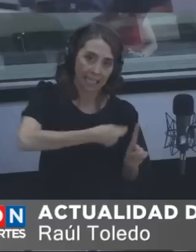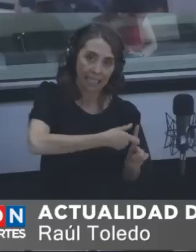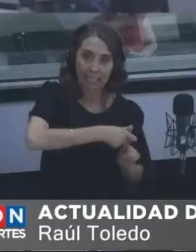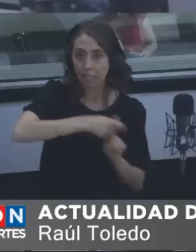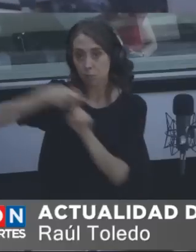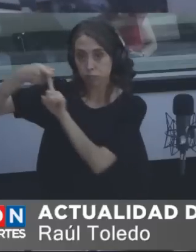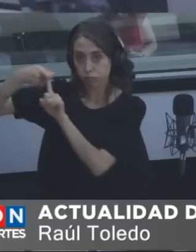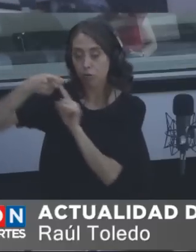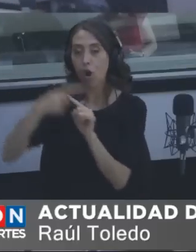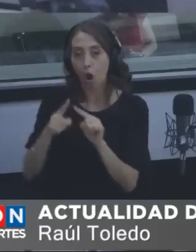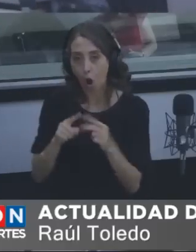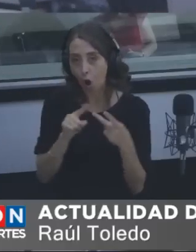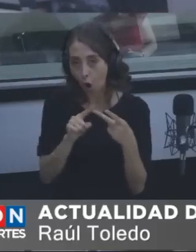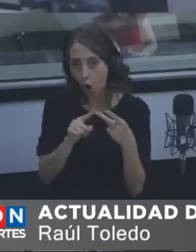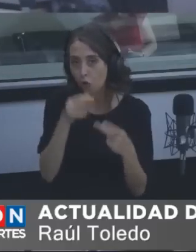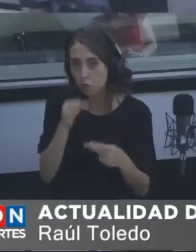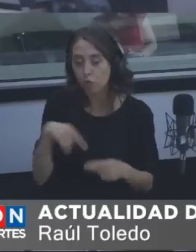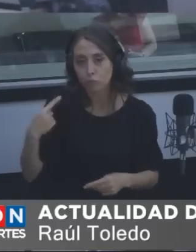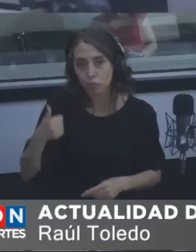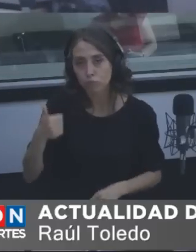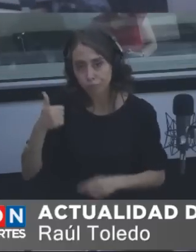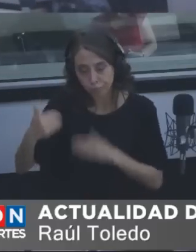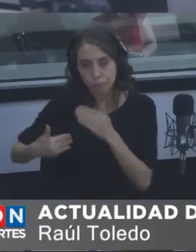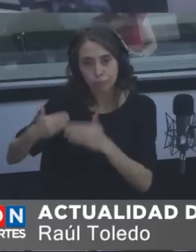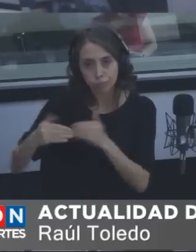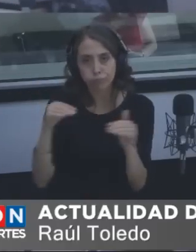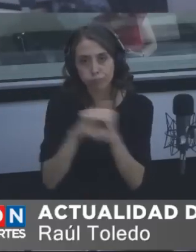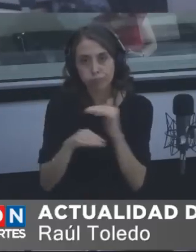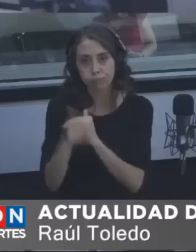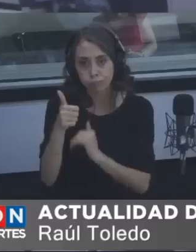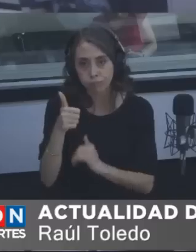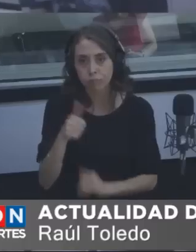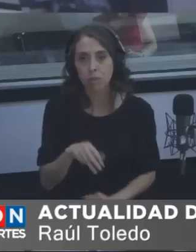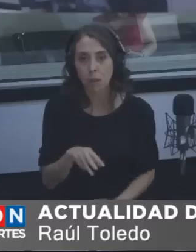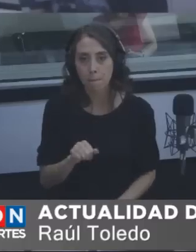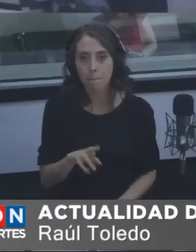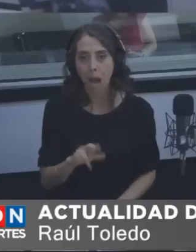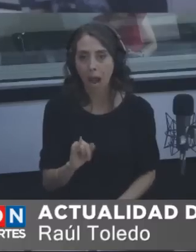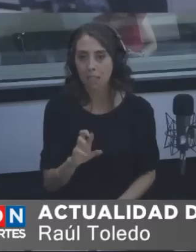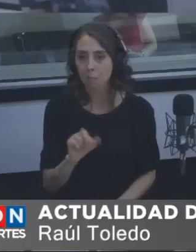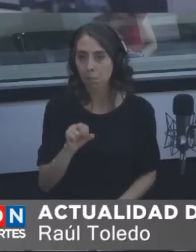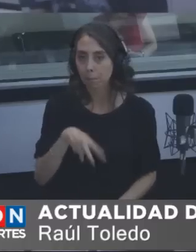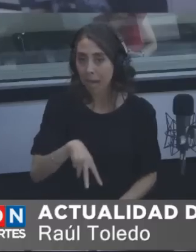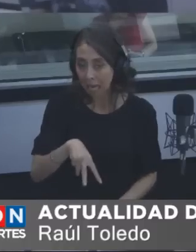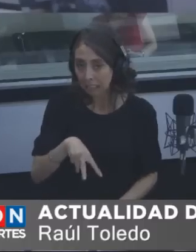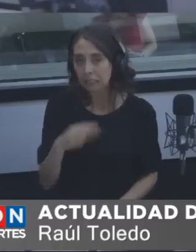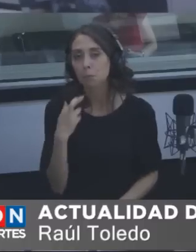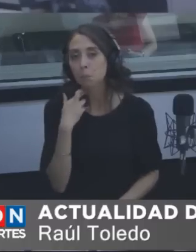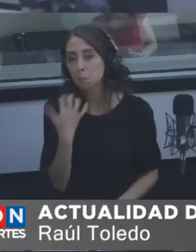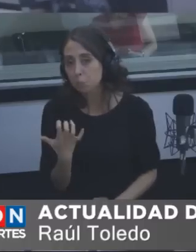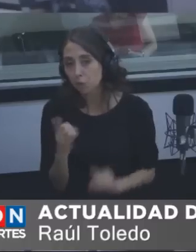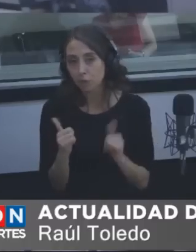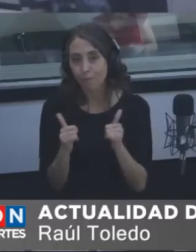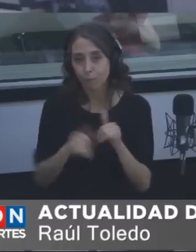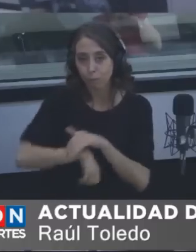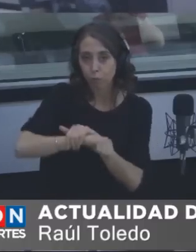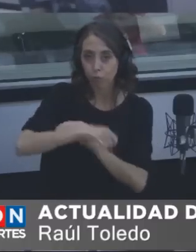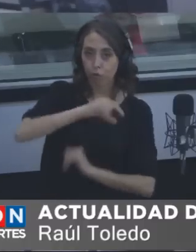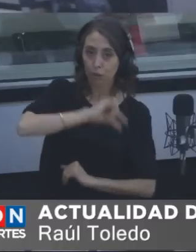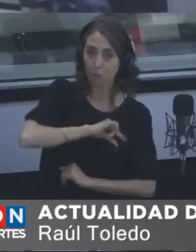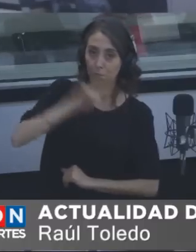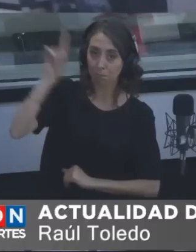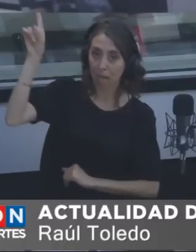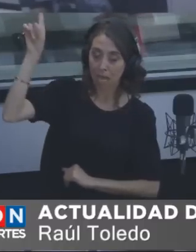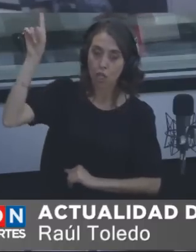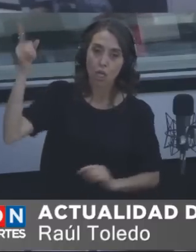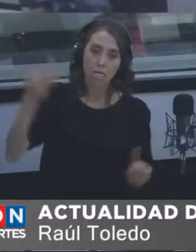tiquidato de otro que ha sido muy regular durante esta temporada, Guillermo Maripán, porque del fútbol español hace rato